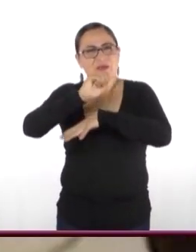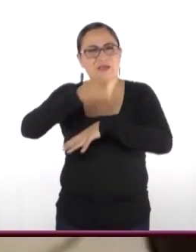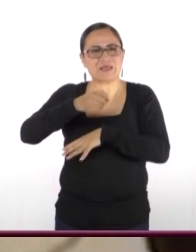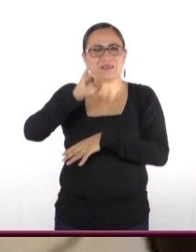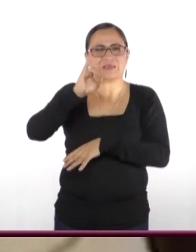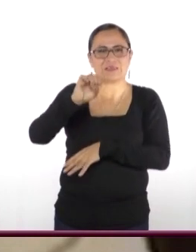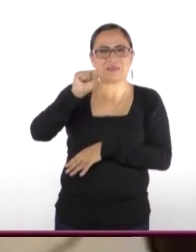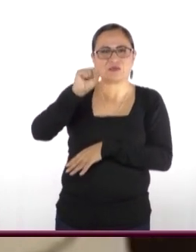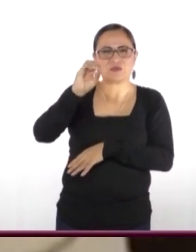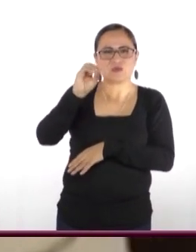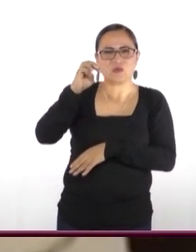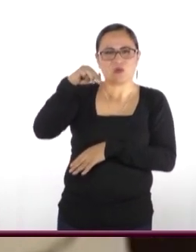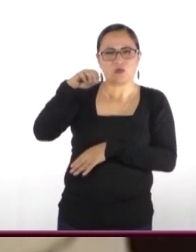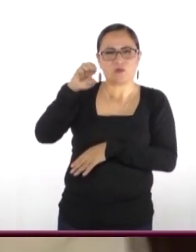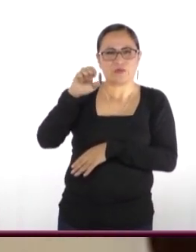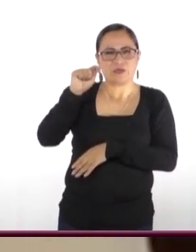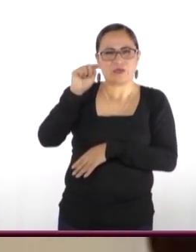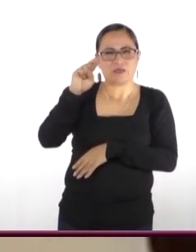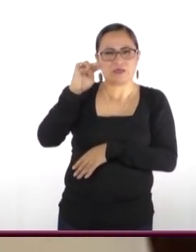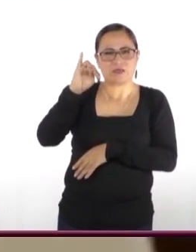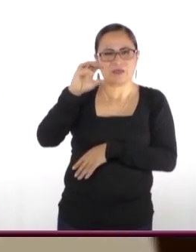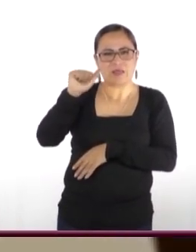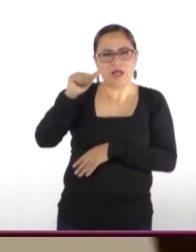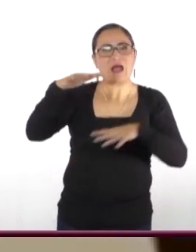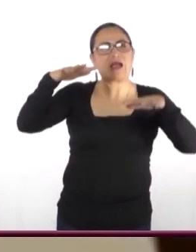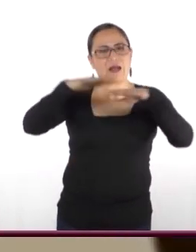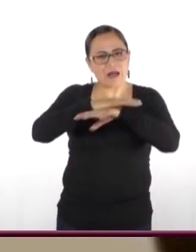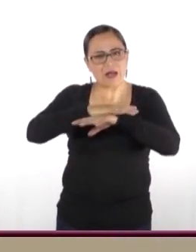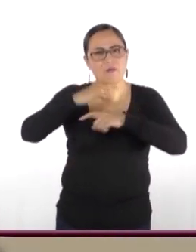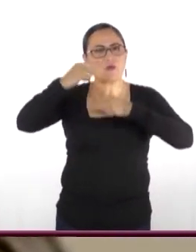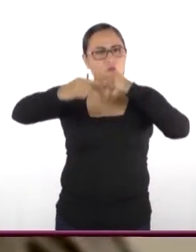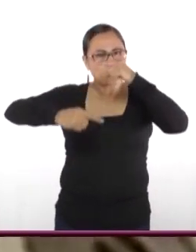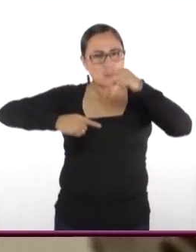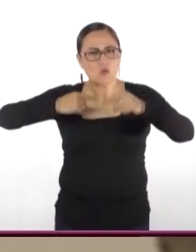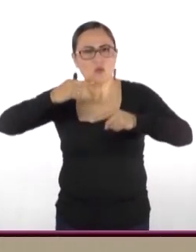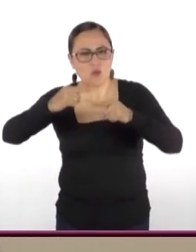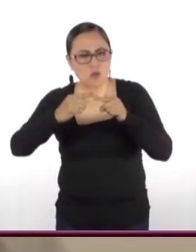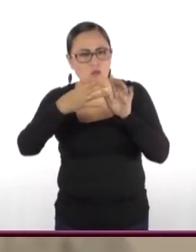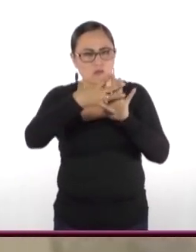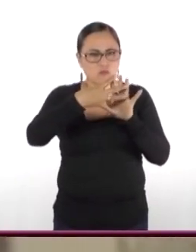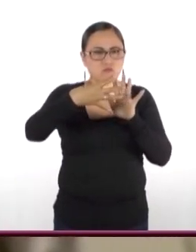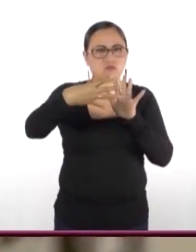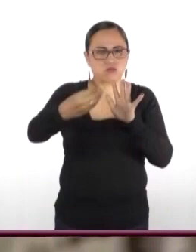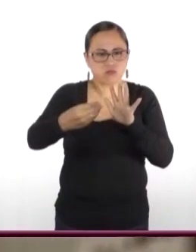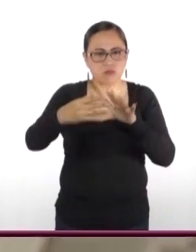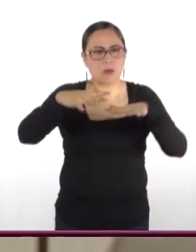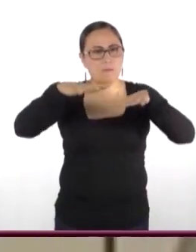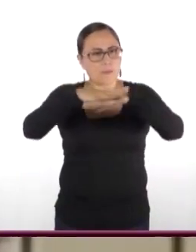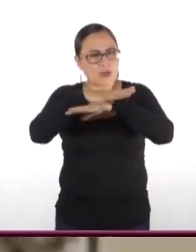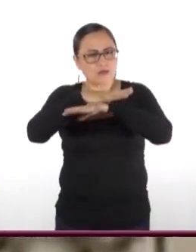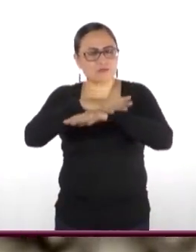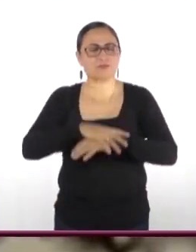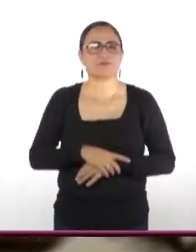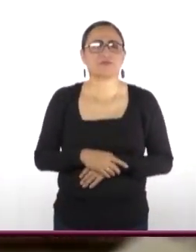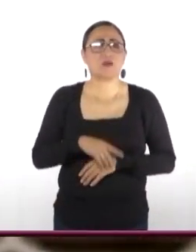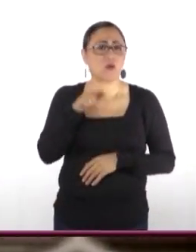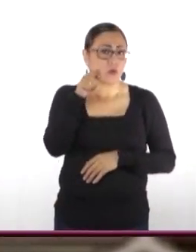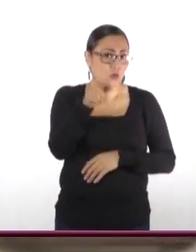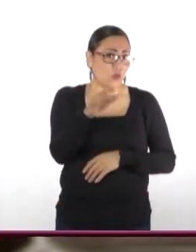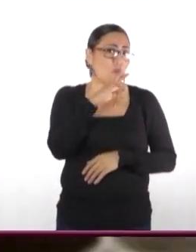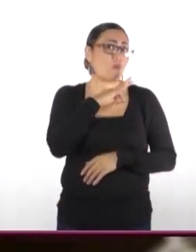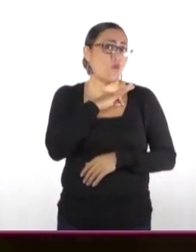matemática se le llama isometría. Algunas de ellas son traslación, rotación, reflexión y